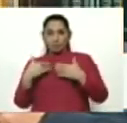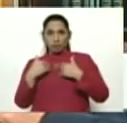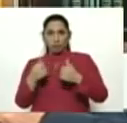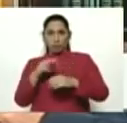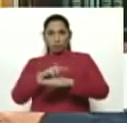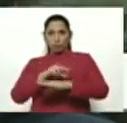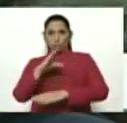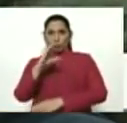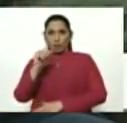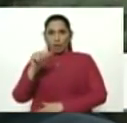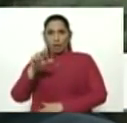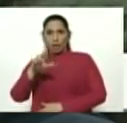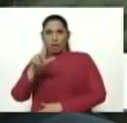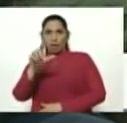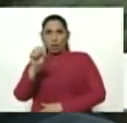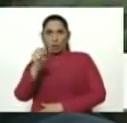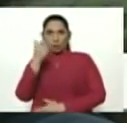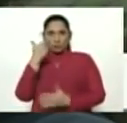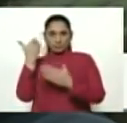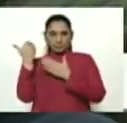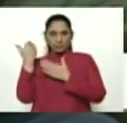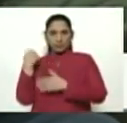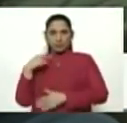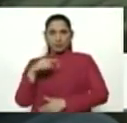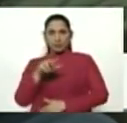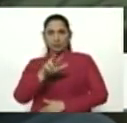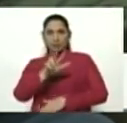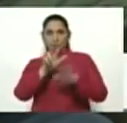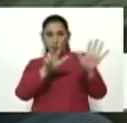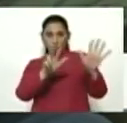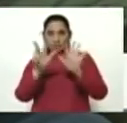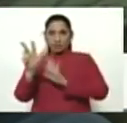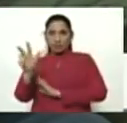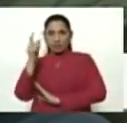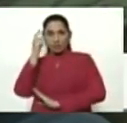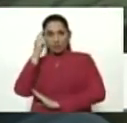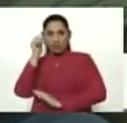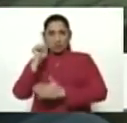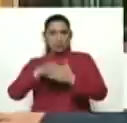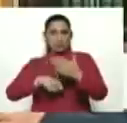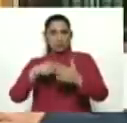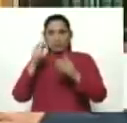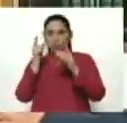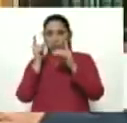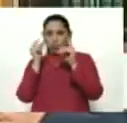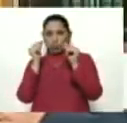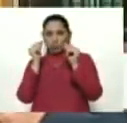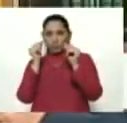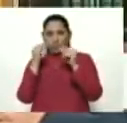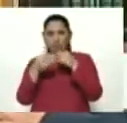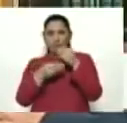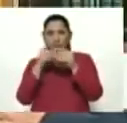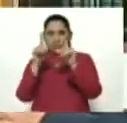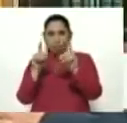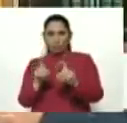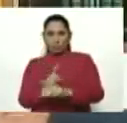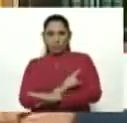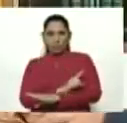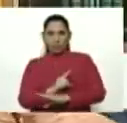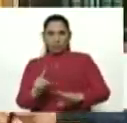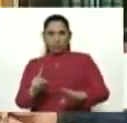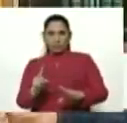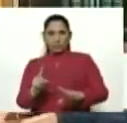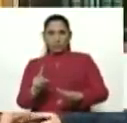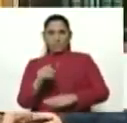Alvarado, que tiene 83 días sin dormir, haciendo pruebas rápidas, pruebas